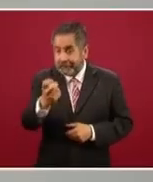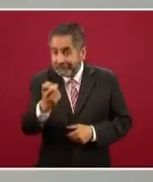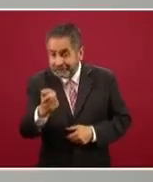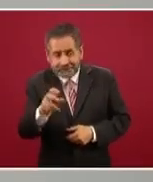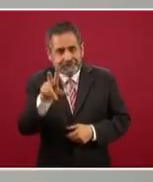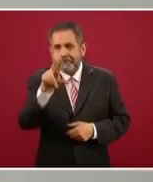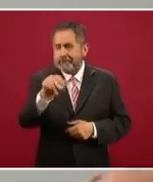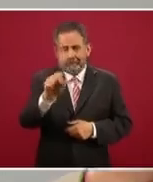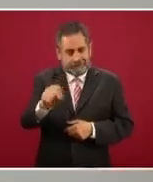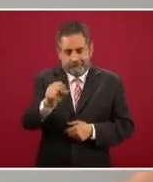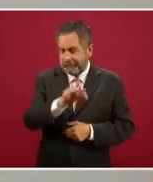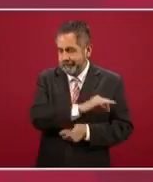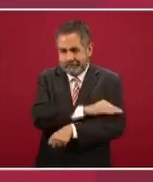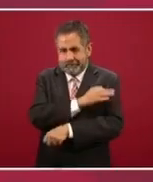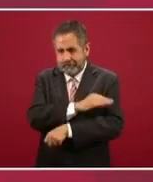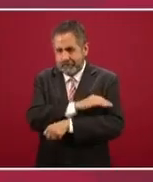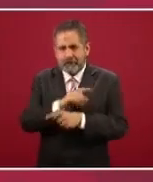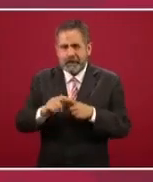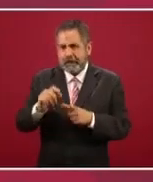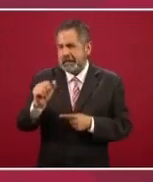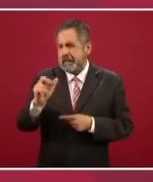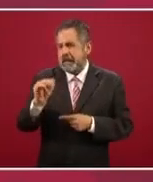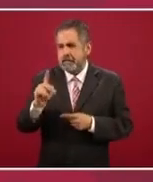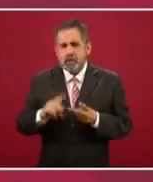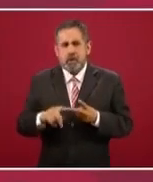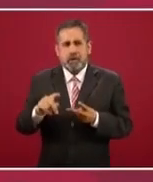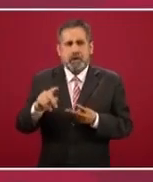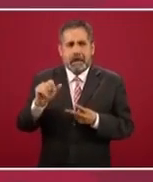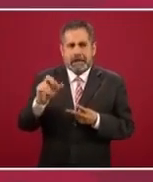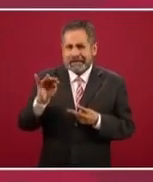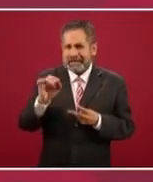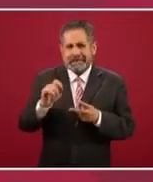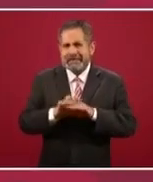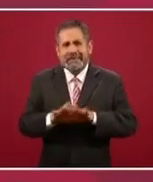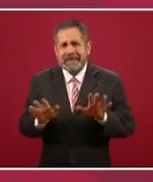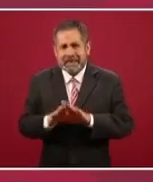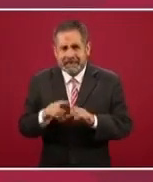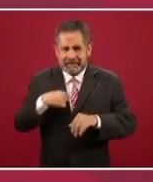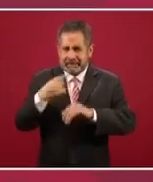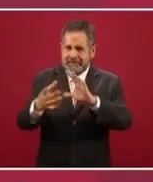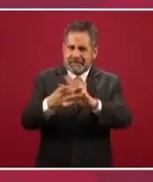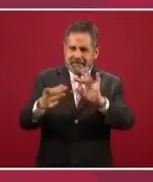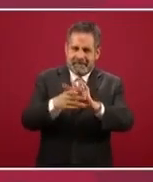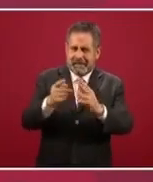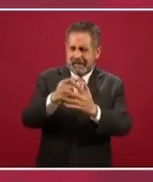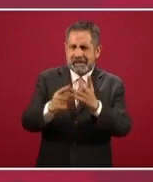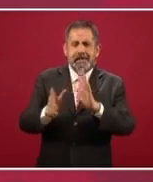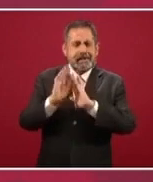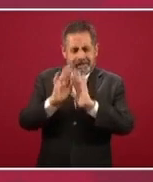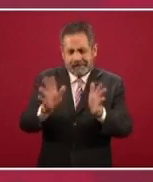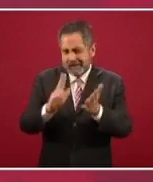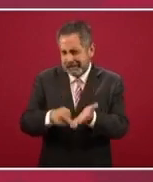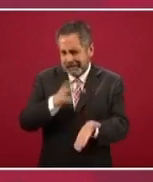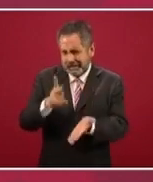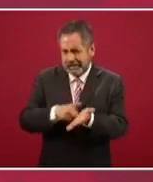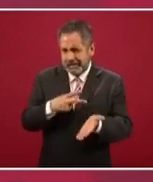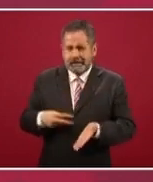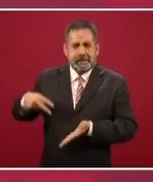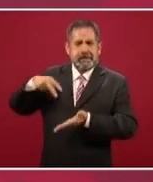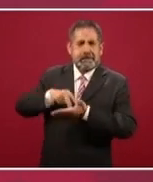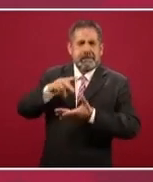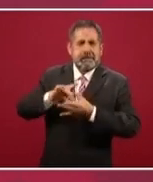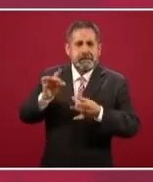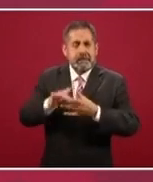las vacunas de sarampión, rubiola, parotiditis, se la explico ahorita, la he explicado varias veces ya en este mismo foro del Pulso de la